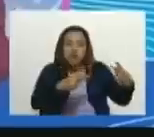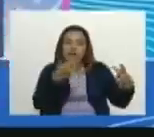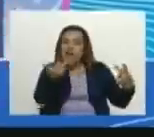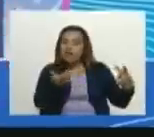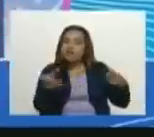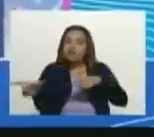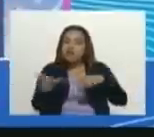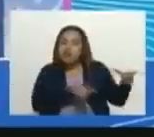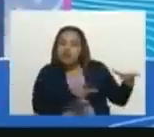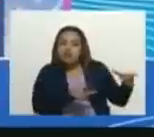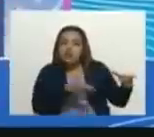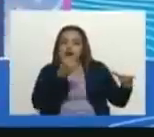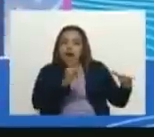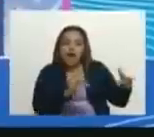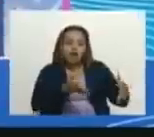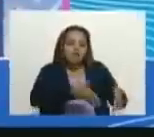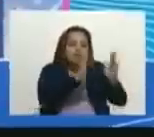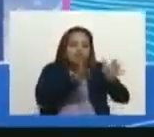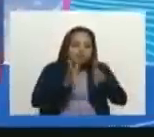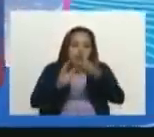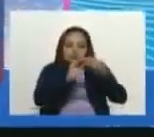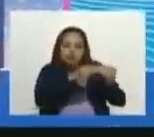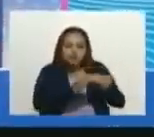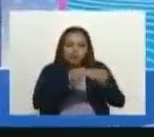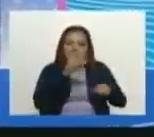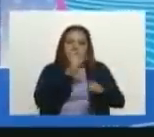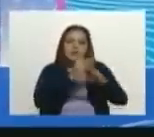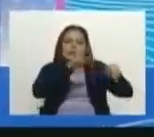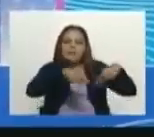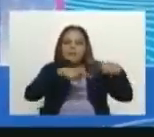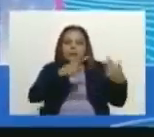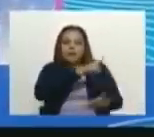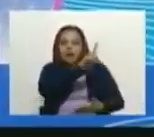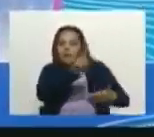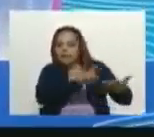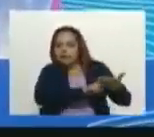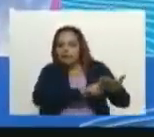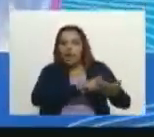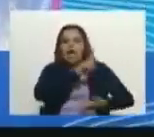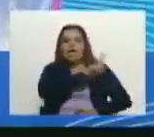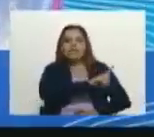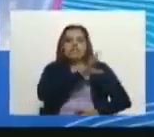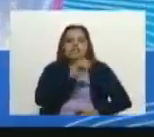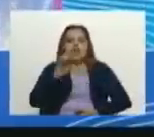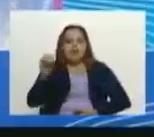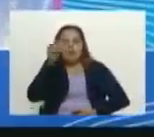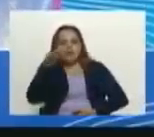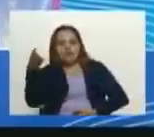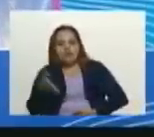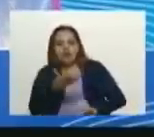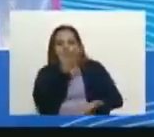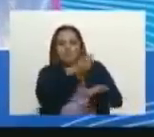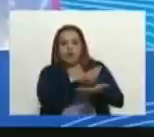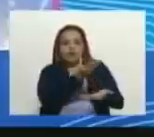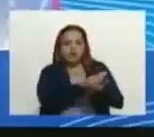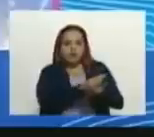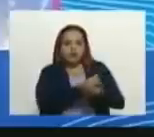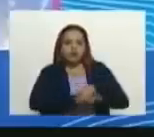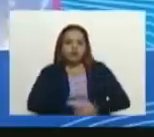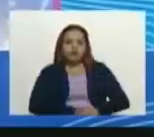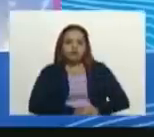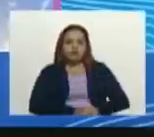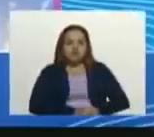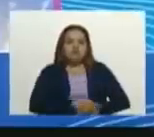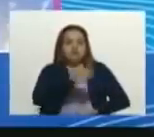existe, ahí está la infraestructura, está todo, tenemos que recuperarlo al 100%. Maturín, la cosa salió